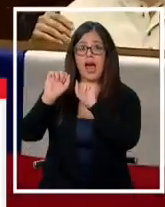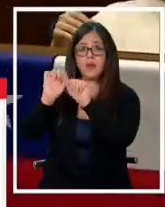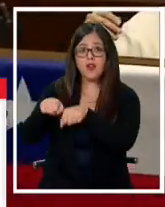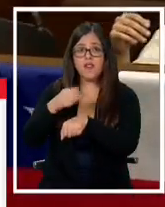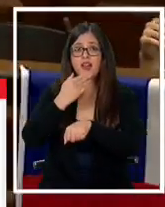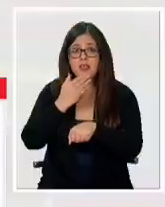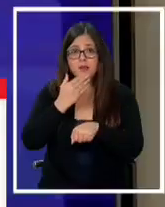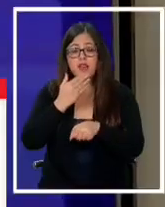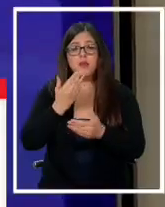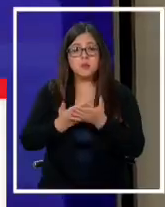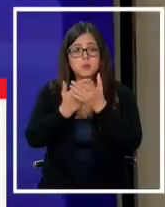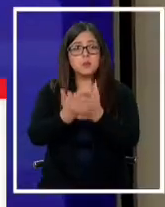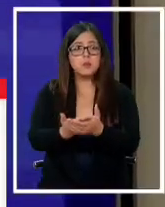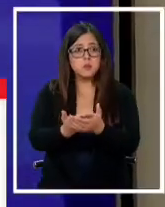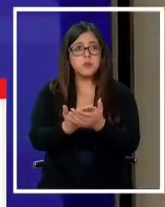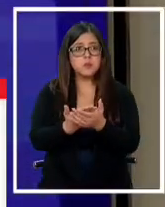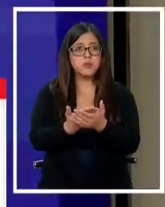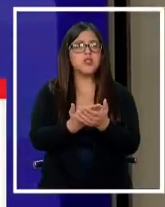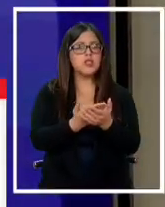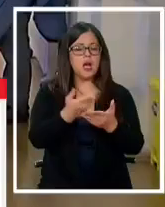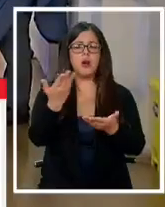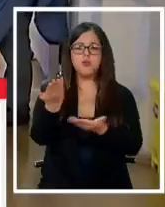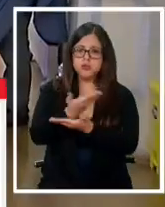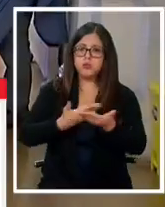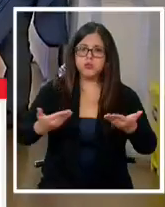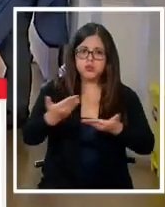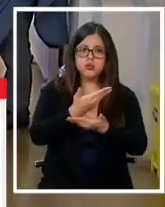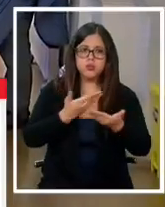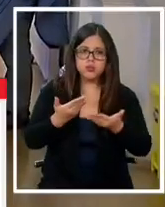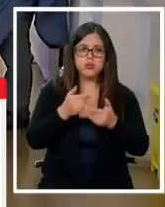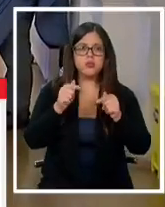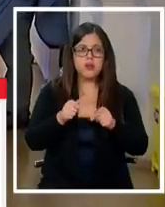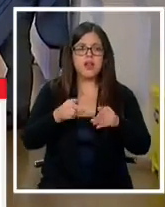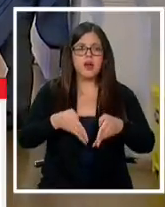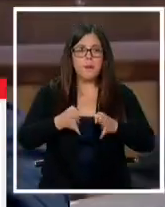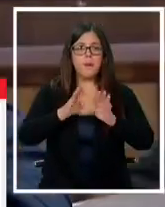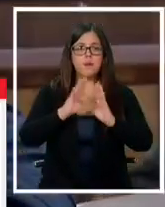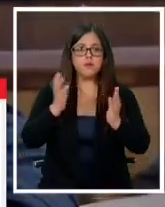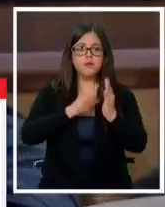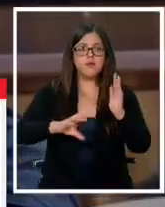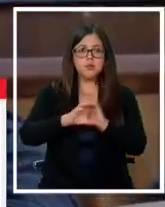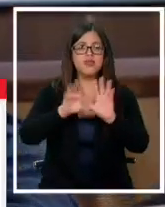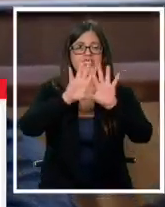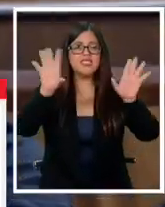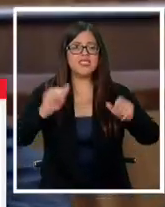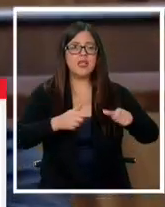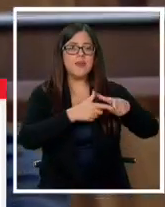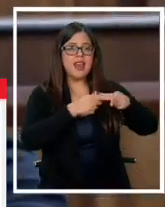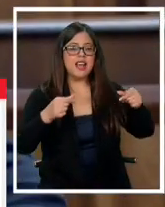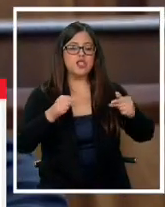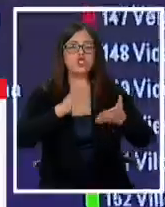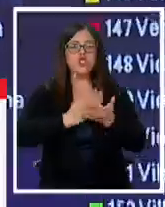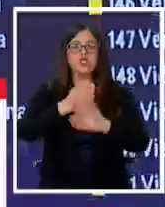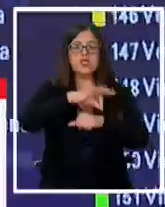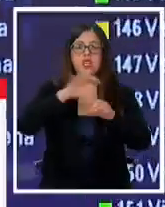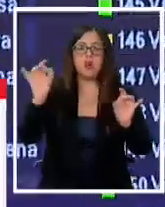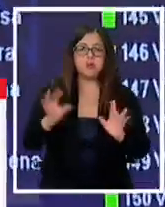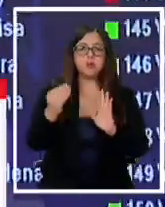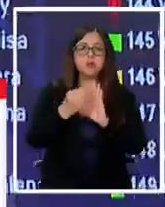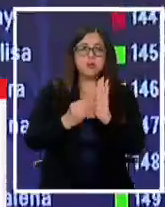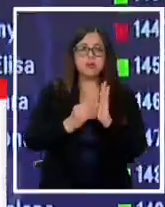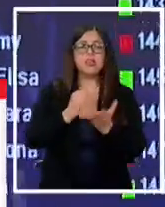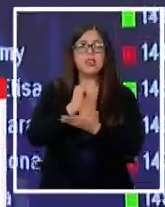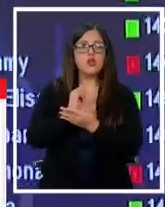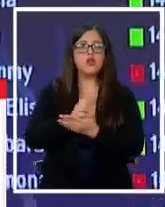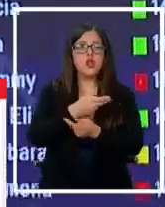también fue una propuesta ampliamente discutida en los pasillos de la convención el sistema nacional de salud que podrá estar integrado por prestadores